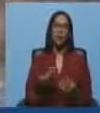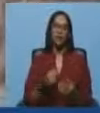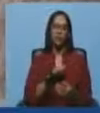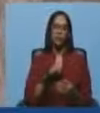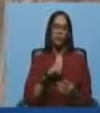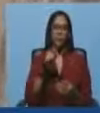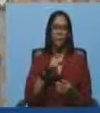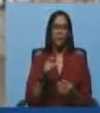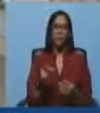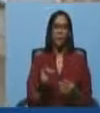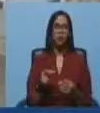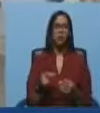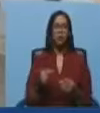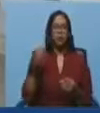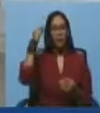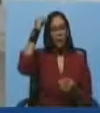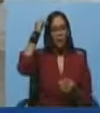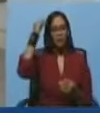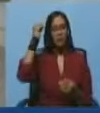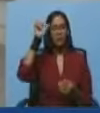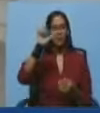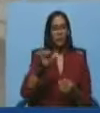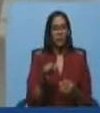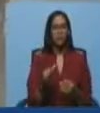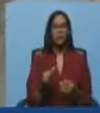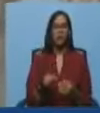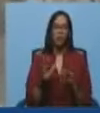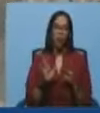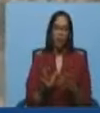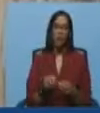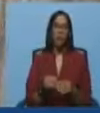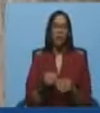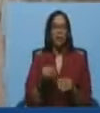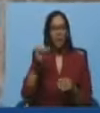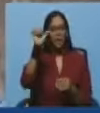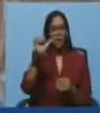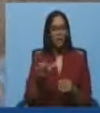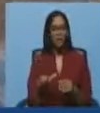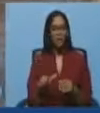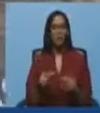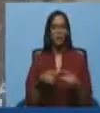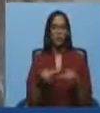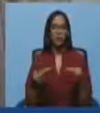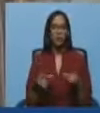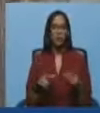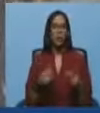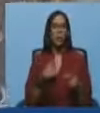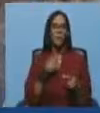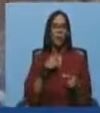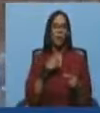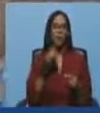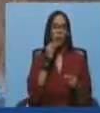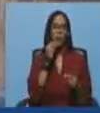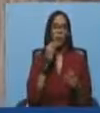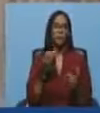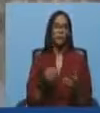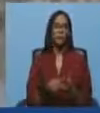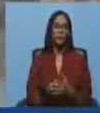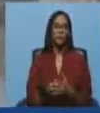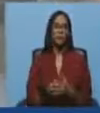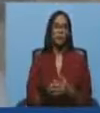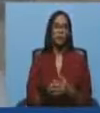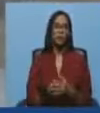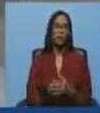humanos, como la de razonar, analizar, darnos una pausa y analizar un fenómeno. A mí me pasa con el chamo también, que